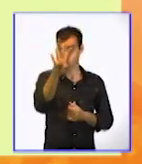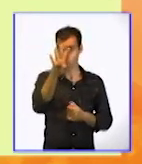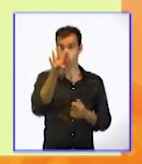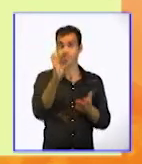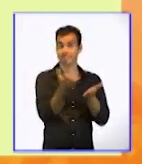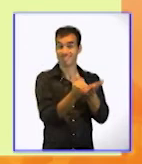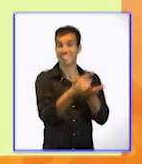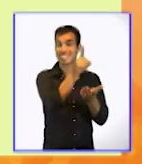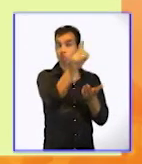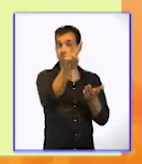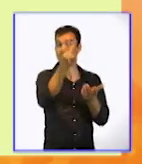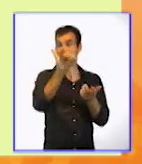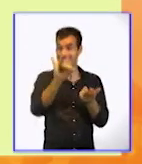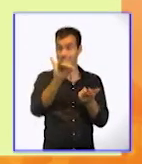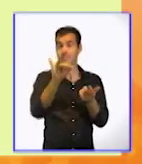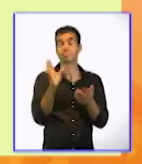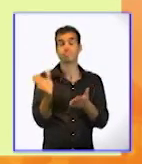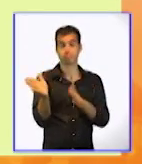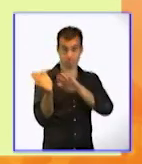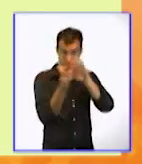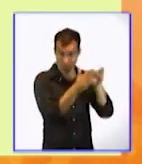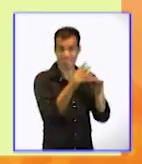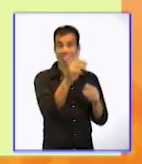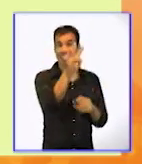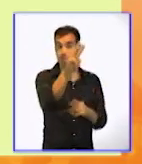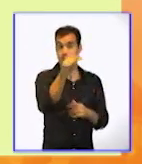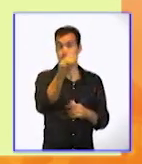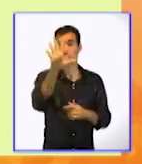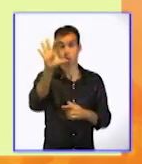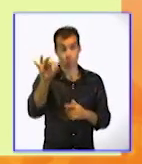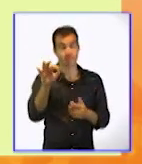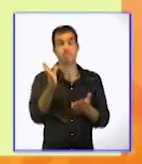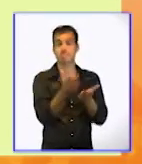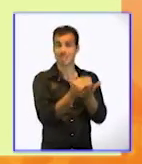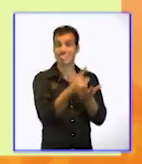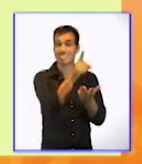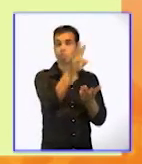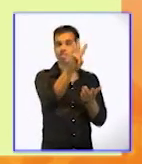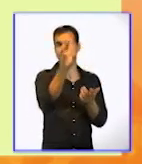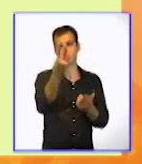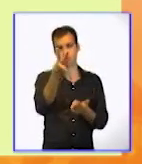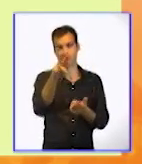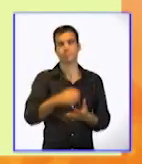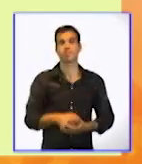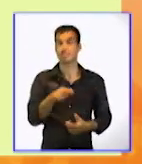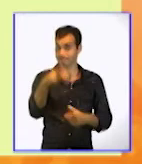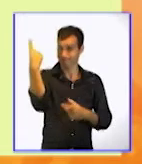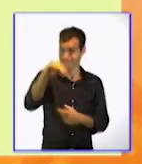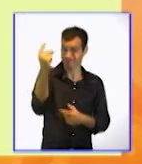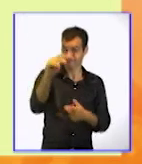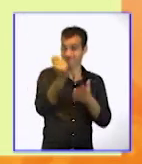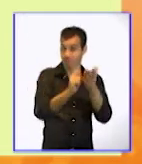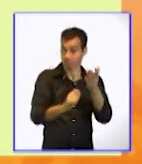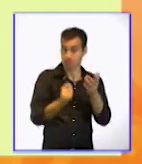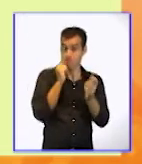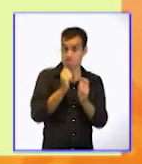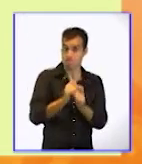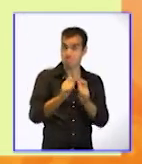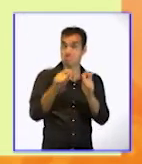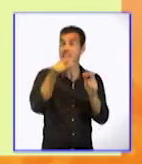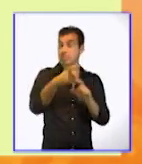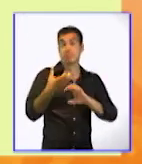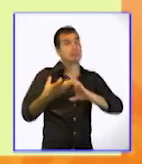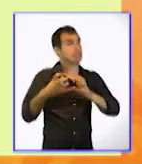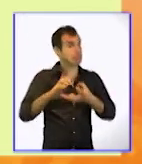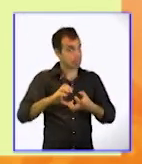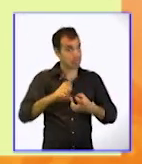3.34, página 127 y 3.50, página 132. Todos estos ejercicios, a medida que va aumentando el número, es de